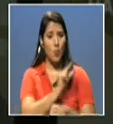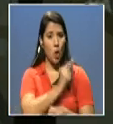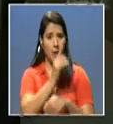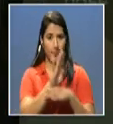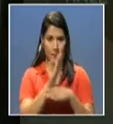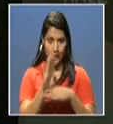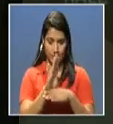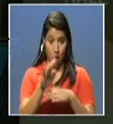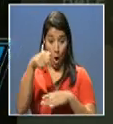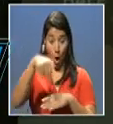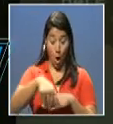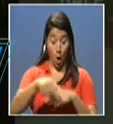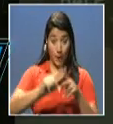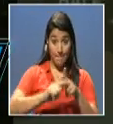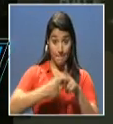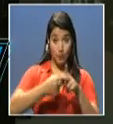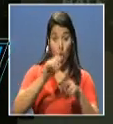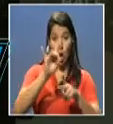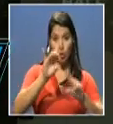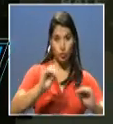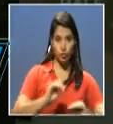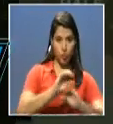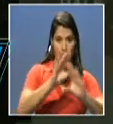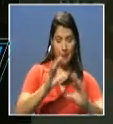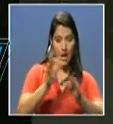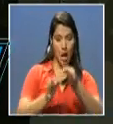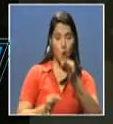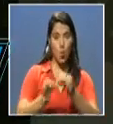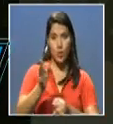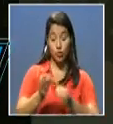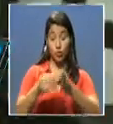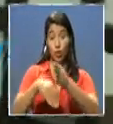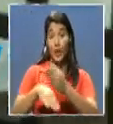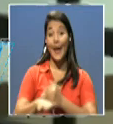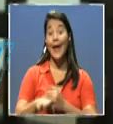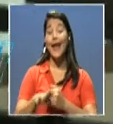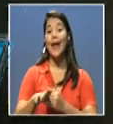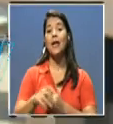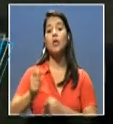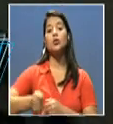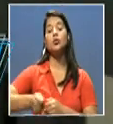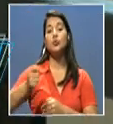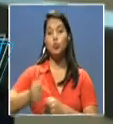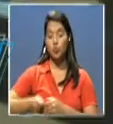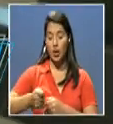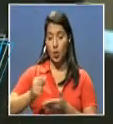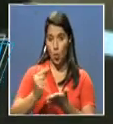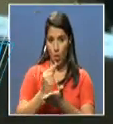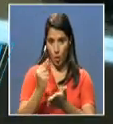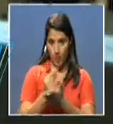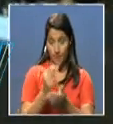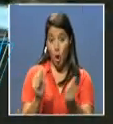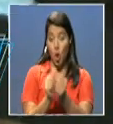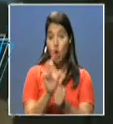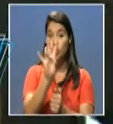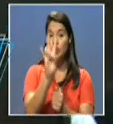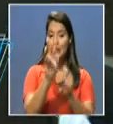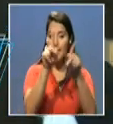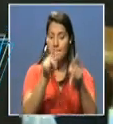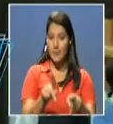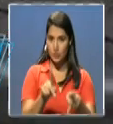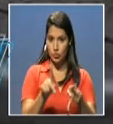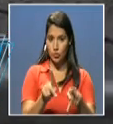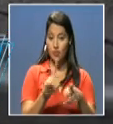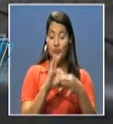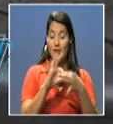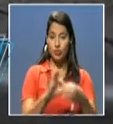Desde las 8 de la mañana comenzó la audiencia de apelación en el segundo circuito judicial en Goicoechea con los 7 imputados por el caso del cemento